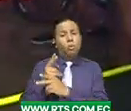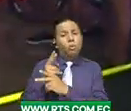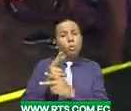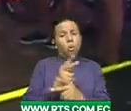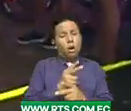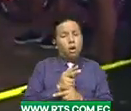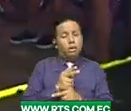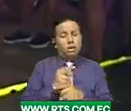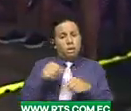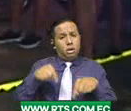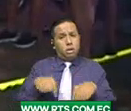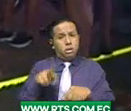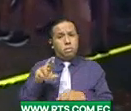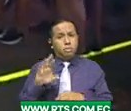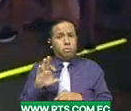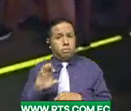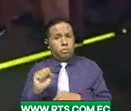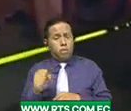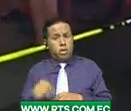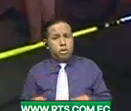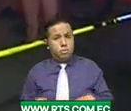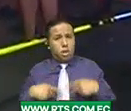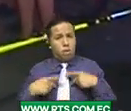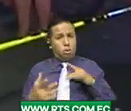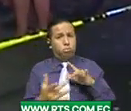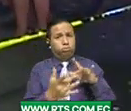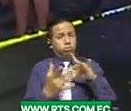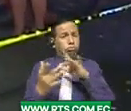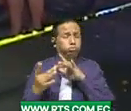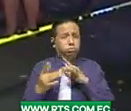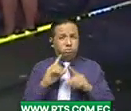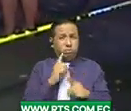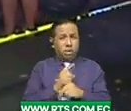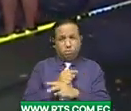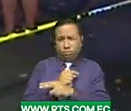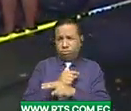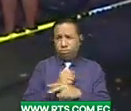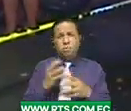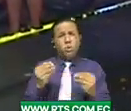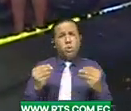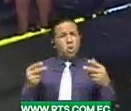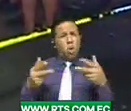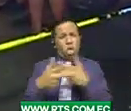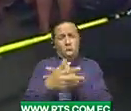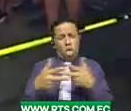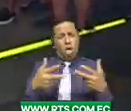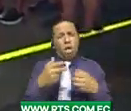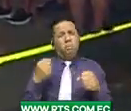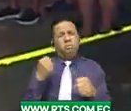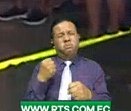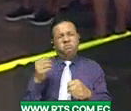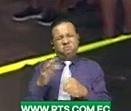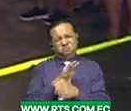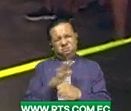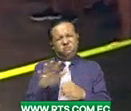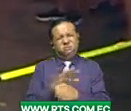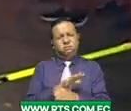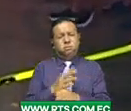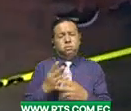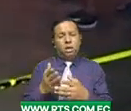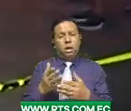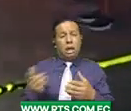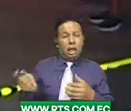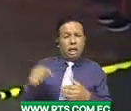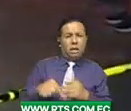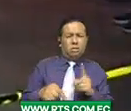donde RT se está transmitiendo en vivo y precisamente hay algo de tráfico en esta zona. Por eso se recomienda tomar rutas alternas.